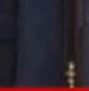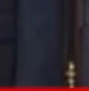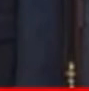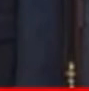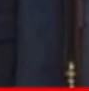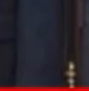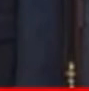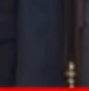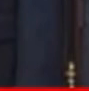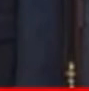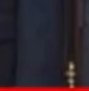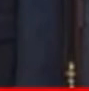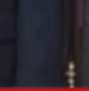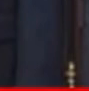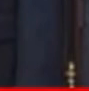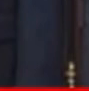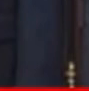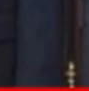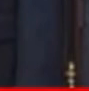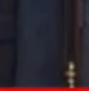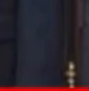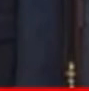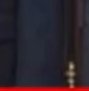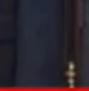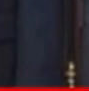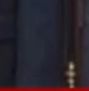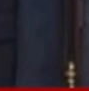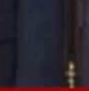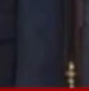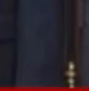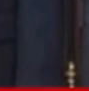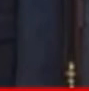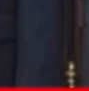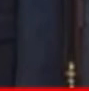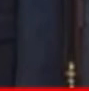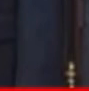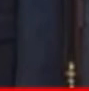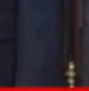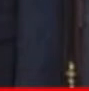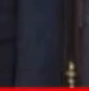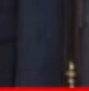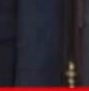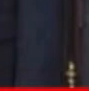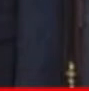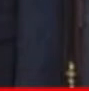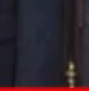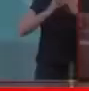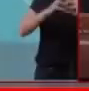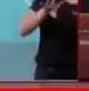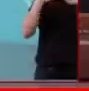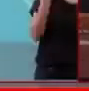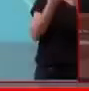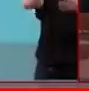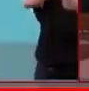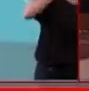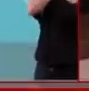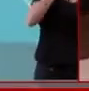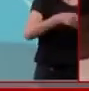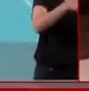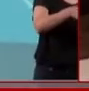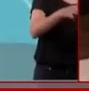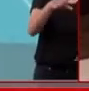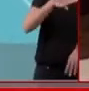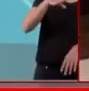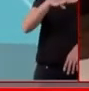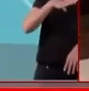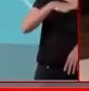sí. ¿Barajar y dar de vuelta con lo que está ocurriendo? ¿Alguna vez pasó una cosa así? No, la verdad es que si te tengo que decir, con tan